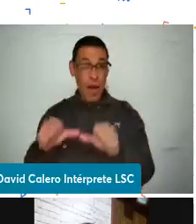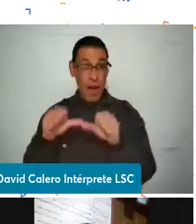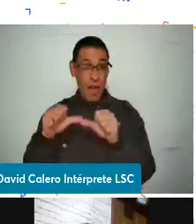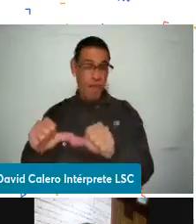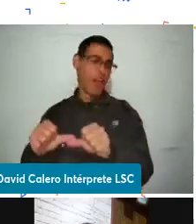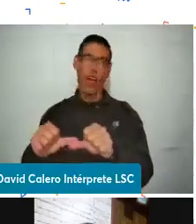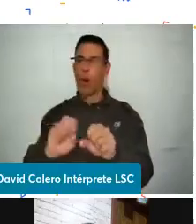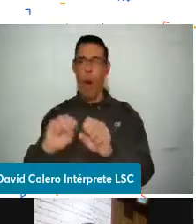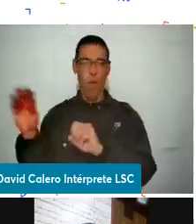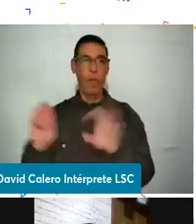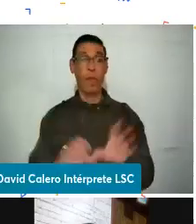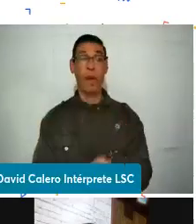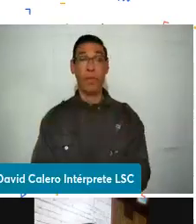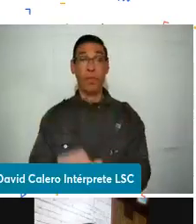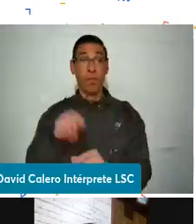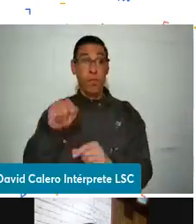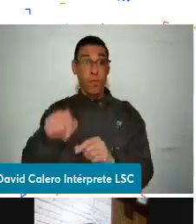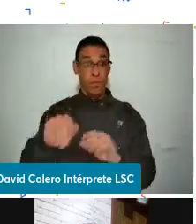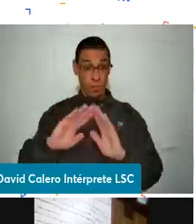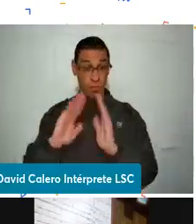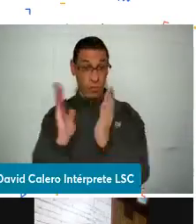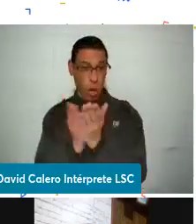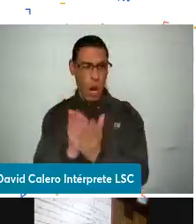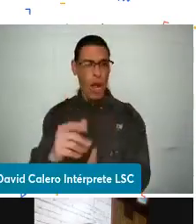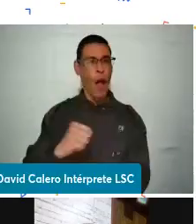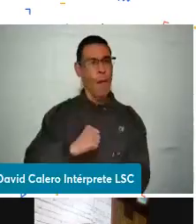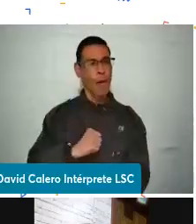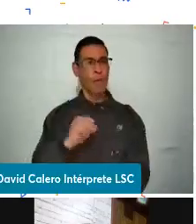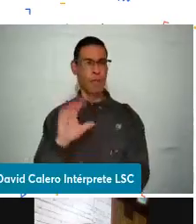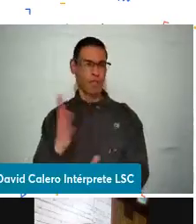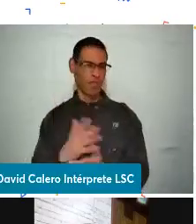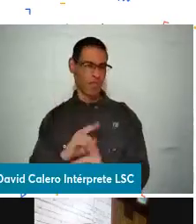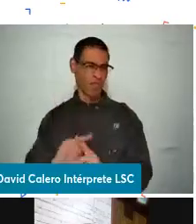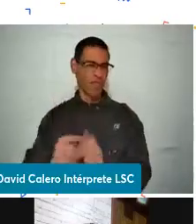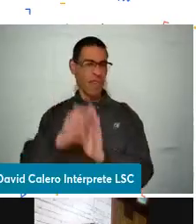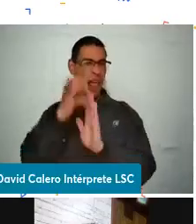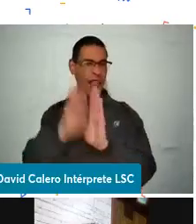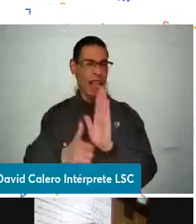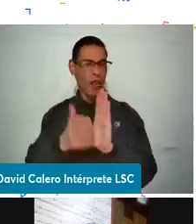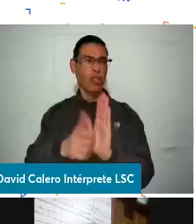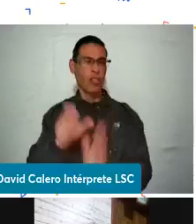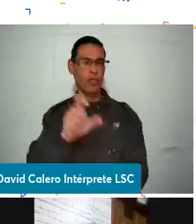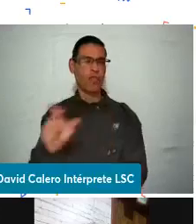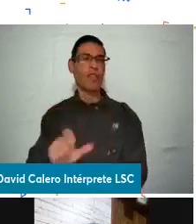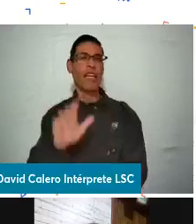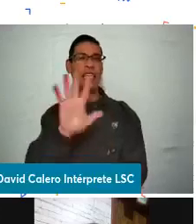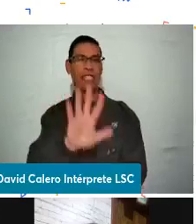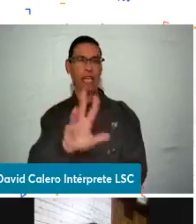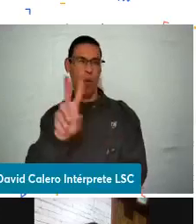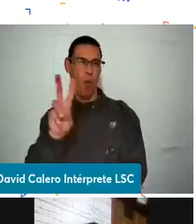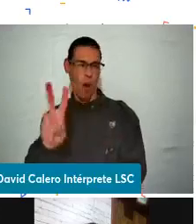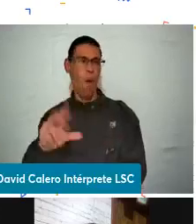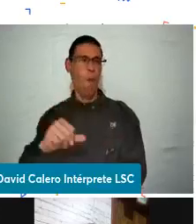52 estudiantes diagnosticados con diferentes discapacidades. Es una de las instituciones